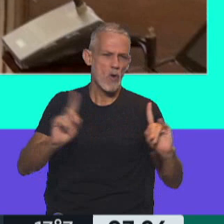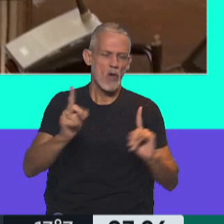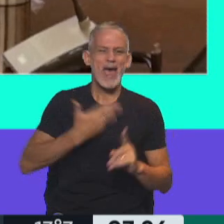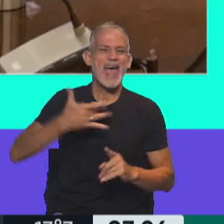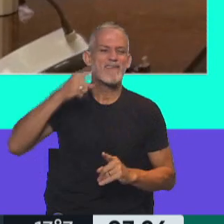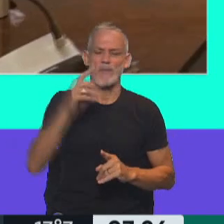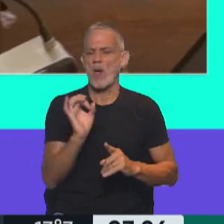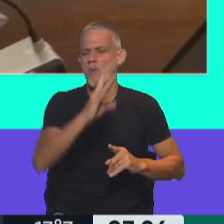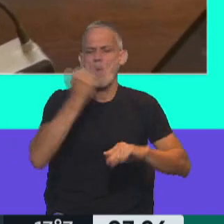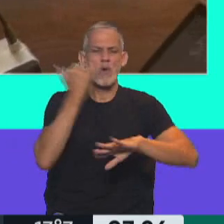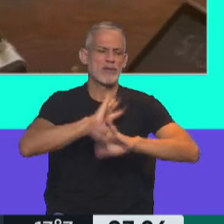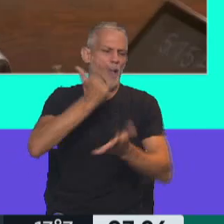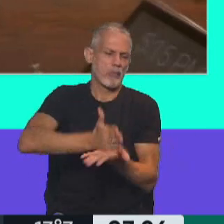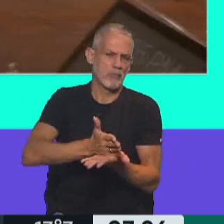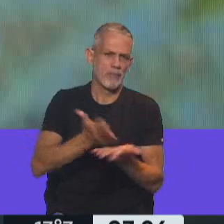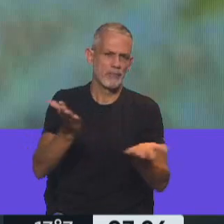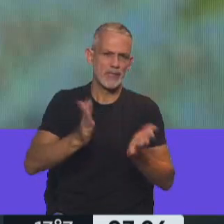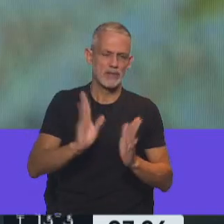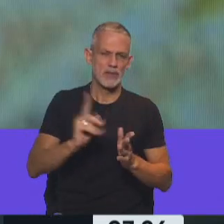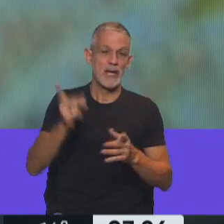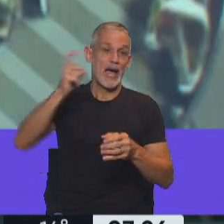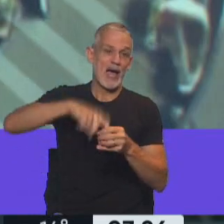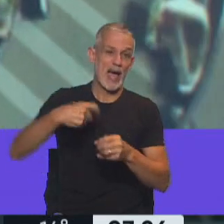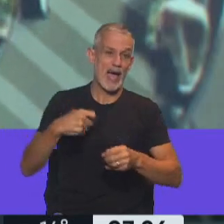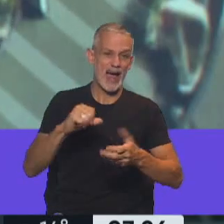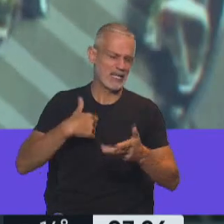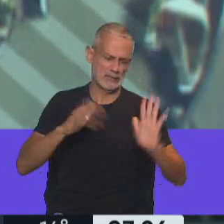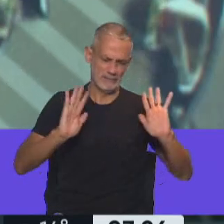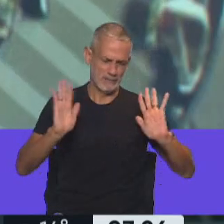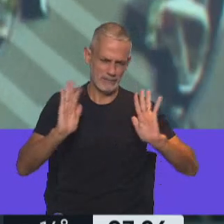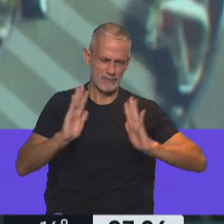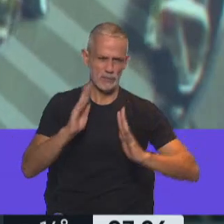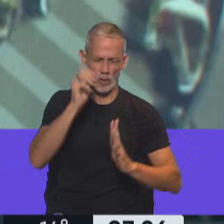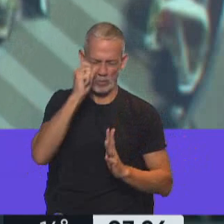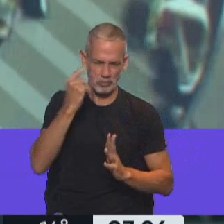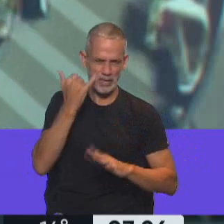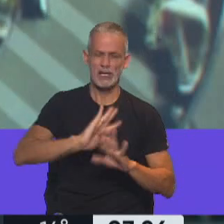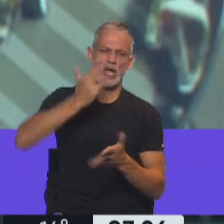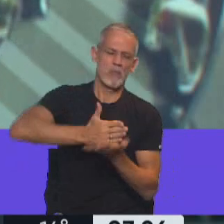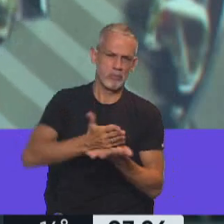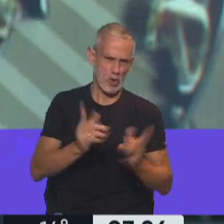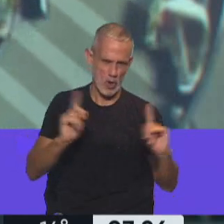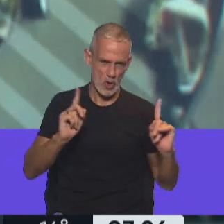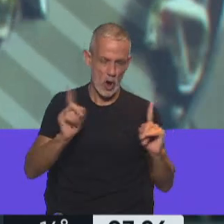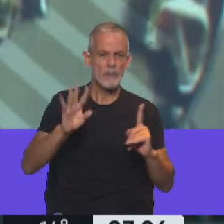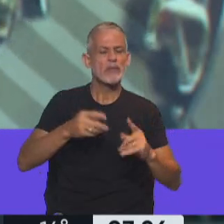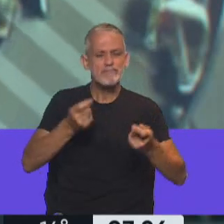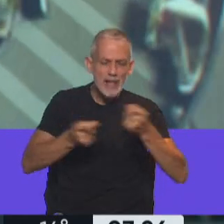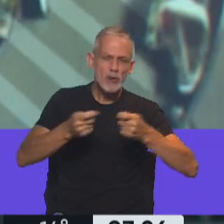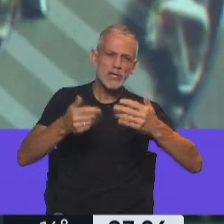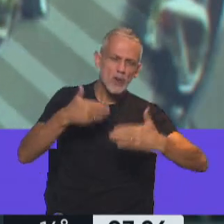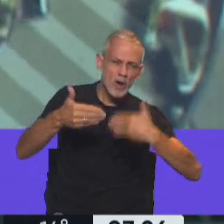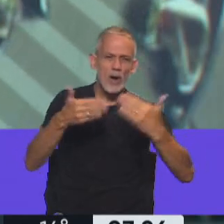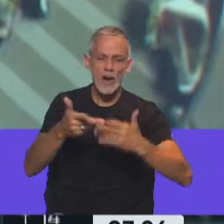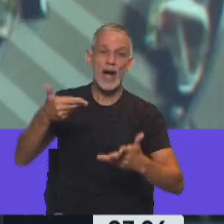del FMI. Claro, país miembro, no, ya no somos país Claro, no se dan cosas tan rápidas con el fondo, sino que siguen las negociaciones,